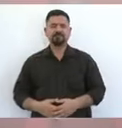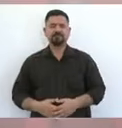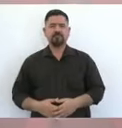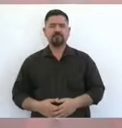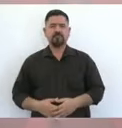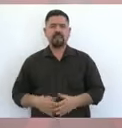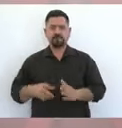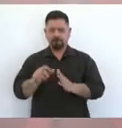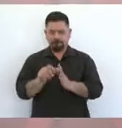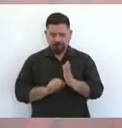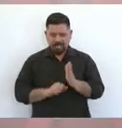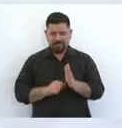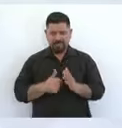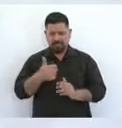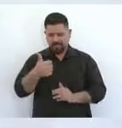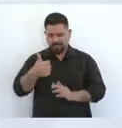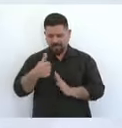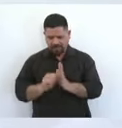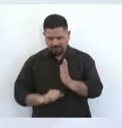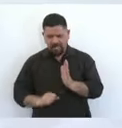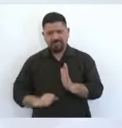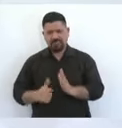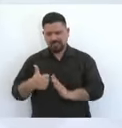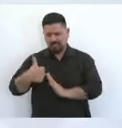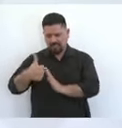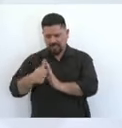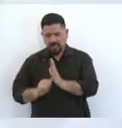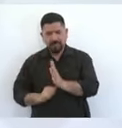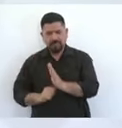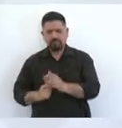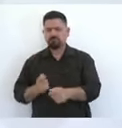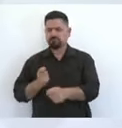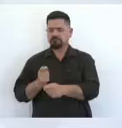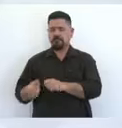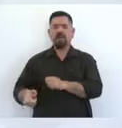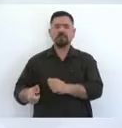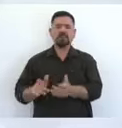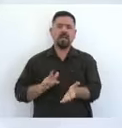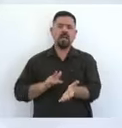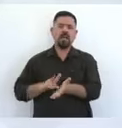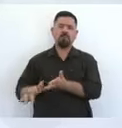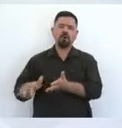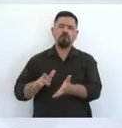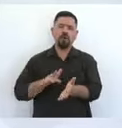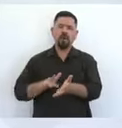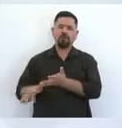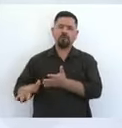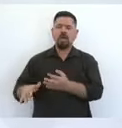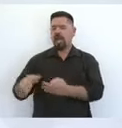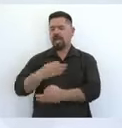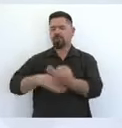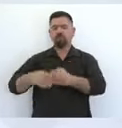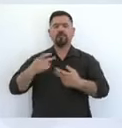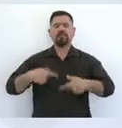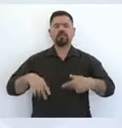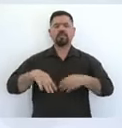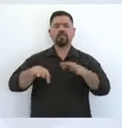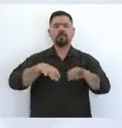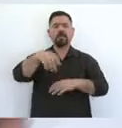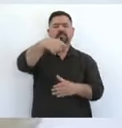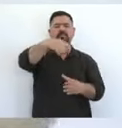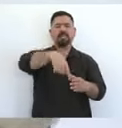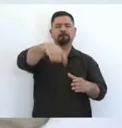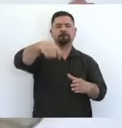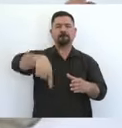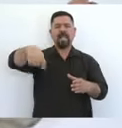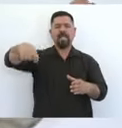Mes con mes se va a entregar el apoyo a todos los sembradores